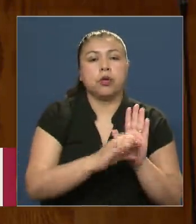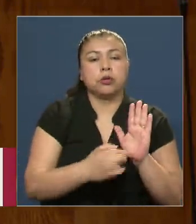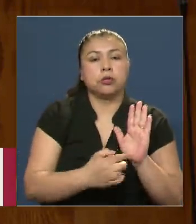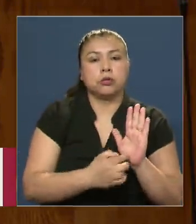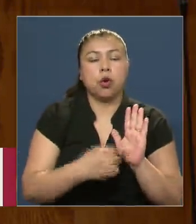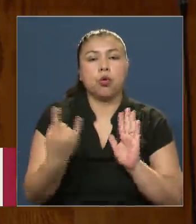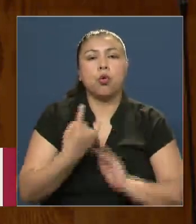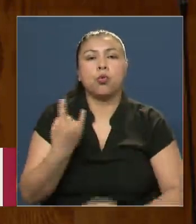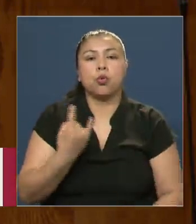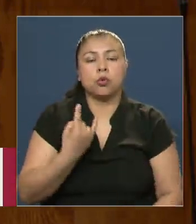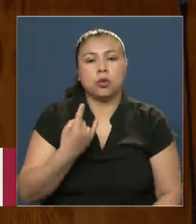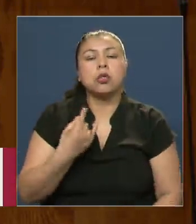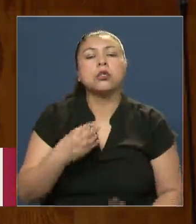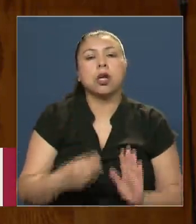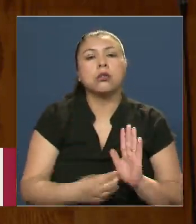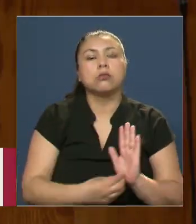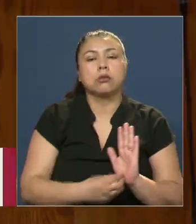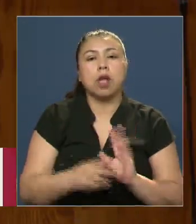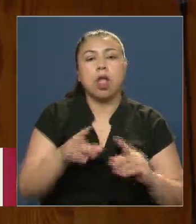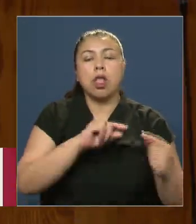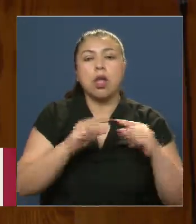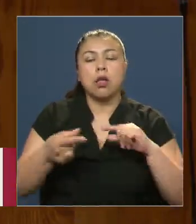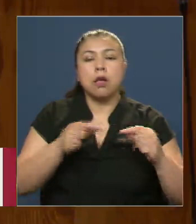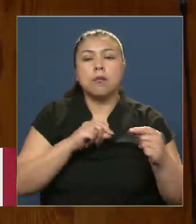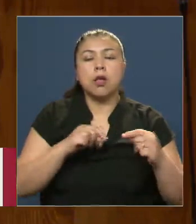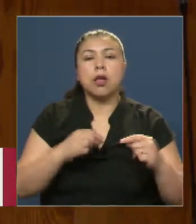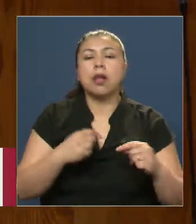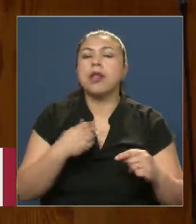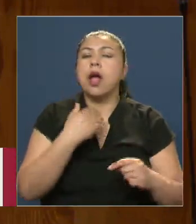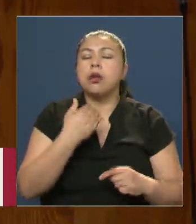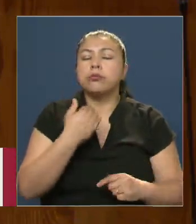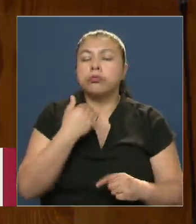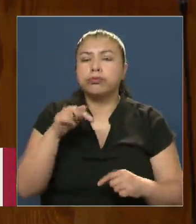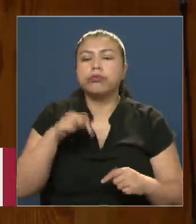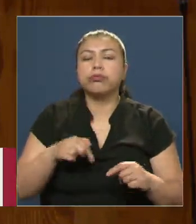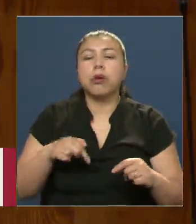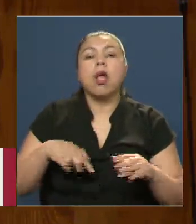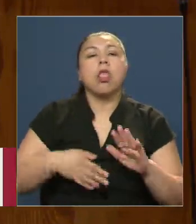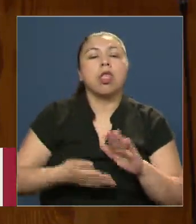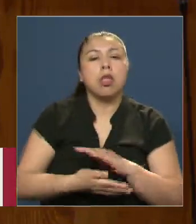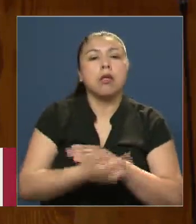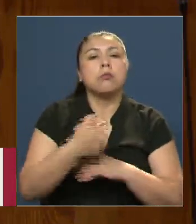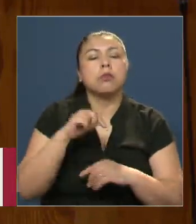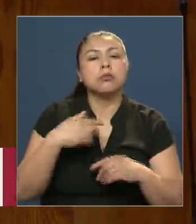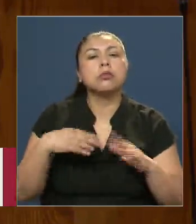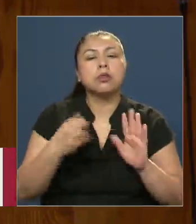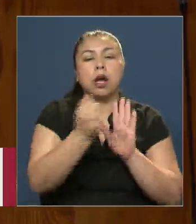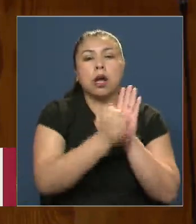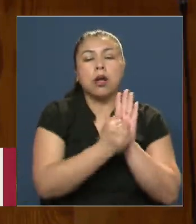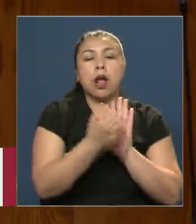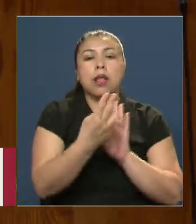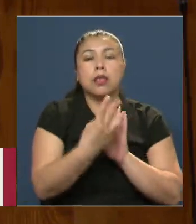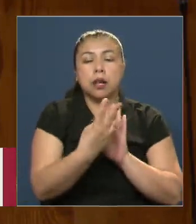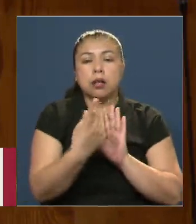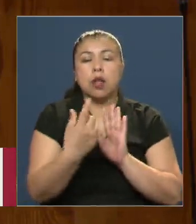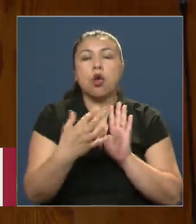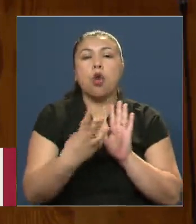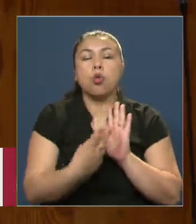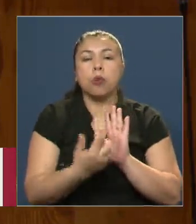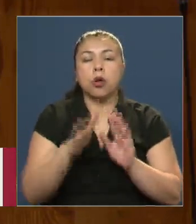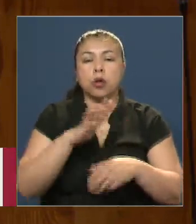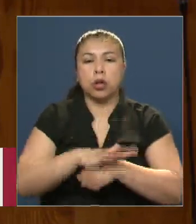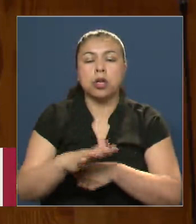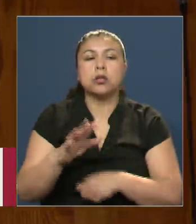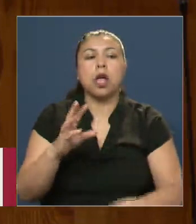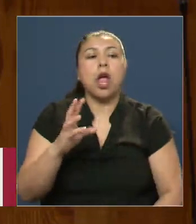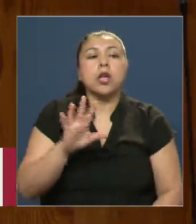con urgencia calificada de discusión inmediata y de conformidad con lo establecido en los artículos 32, número 15 y